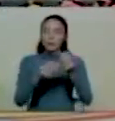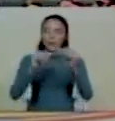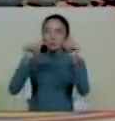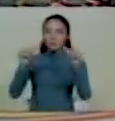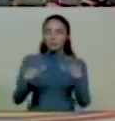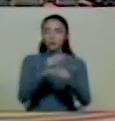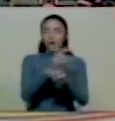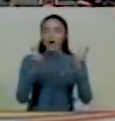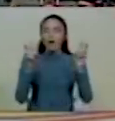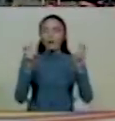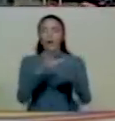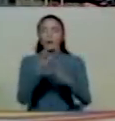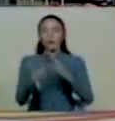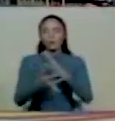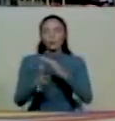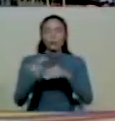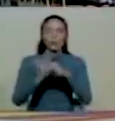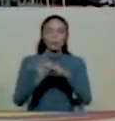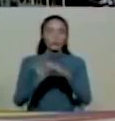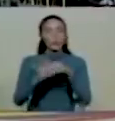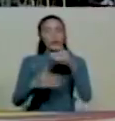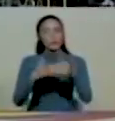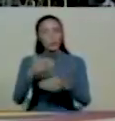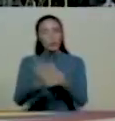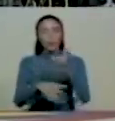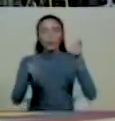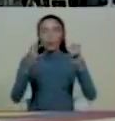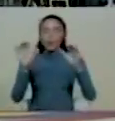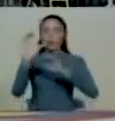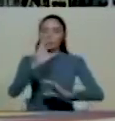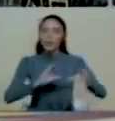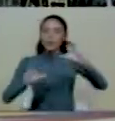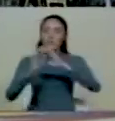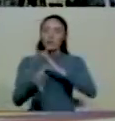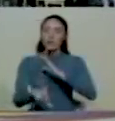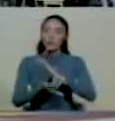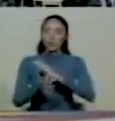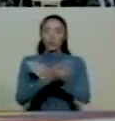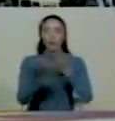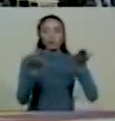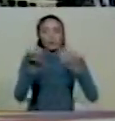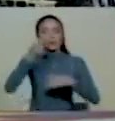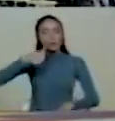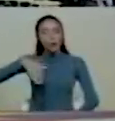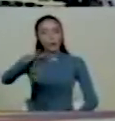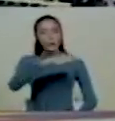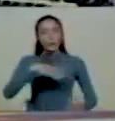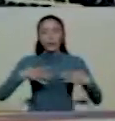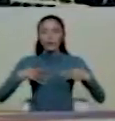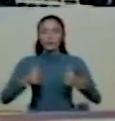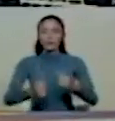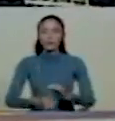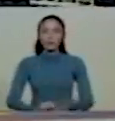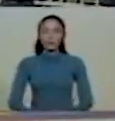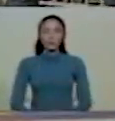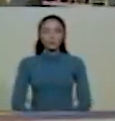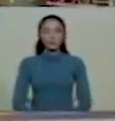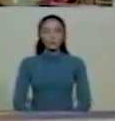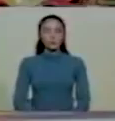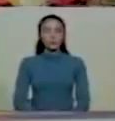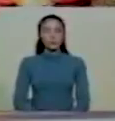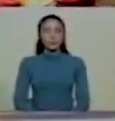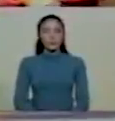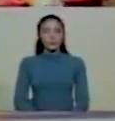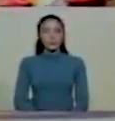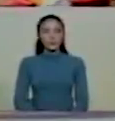integrado, moderno, funcional, avanzado, científico, que sirva al pueblo a nivel de la salud.